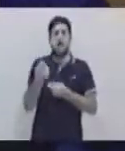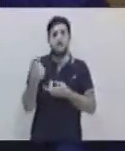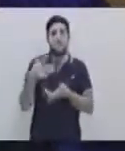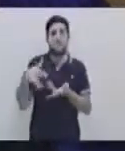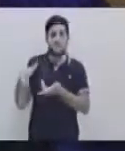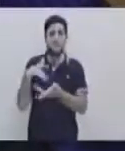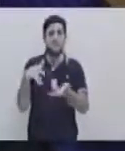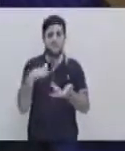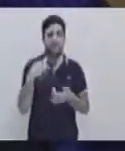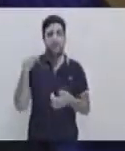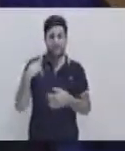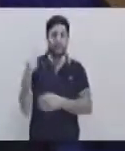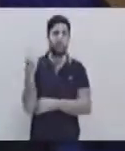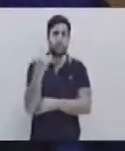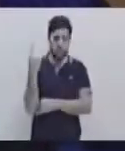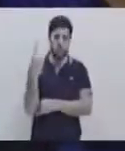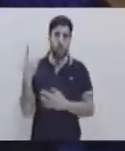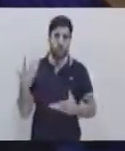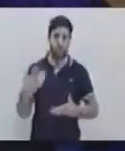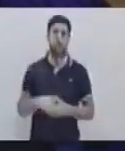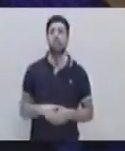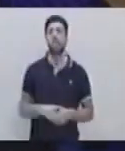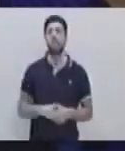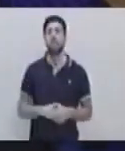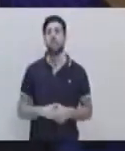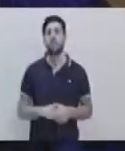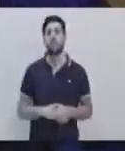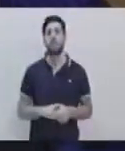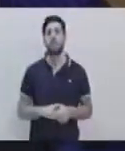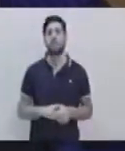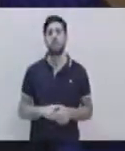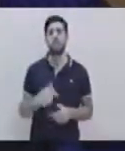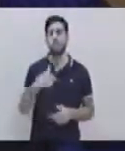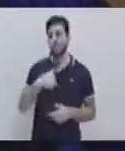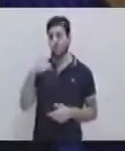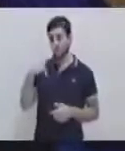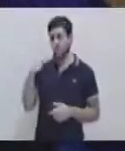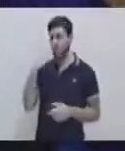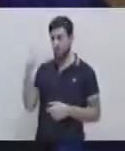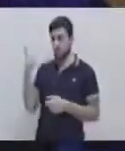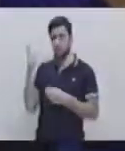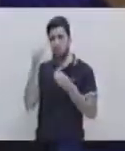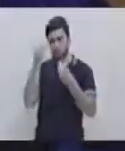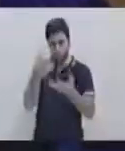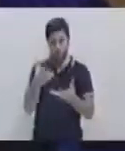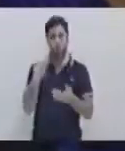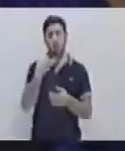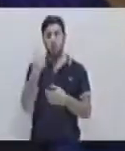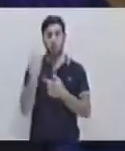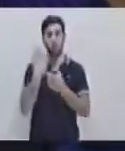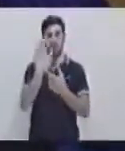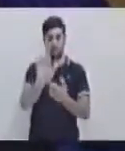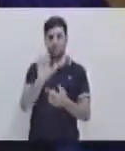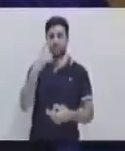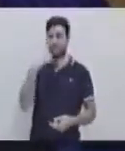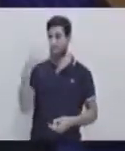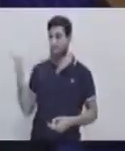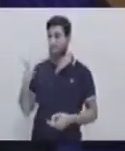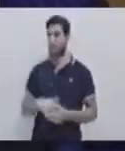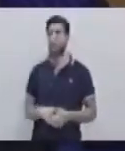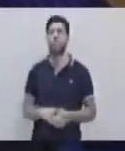tú que la convivencia entre amigos es muy sana. Te voy a mostrar una siguiente imagen.